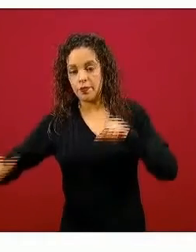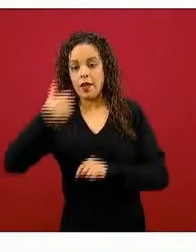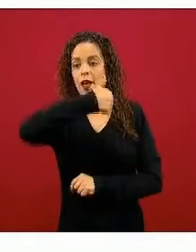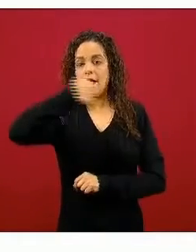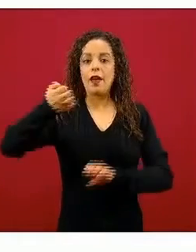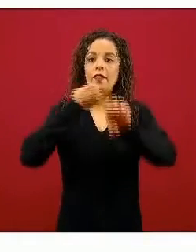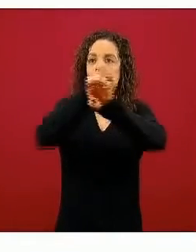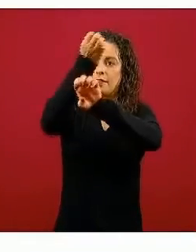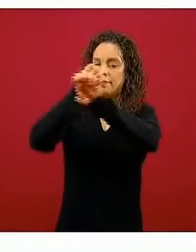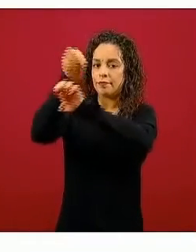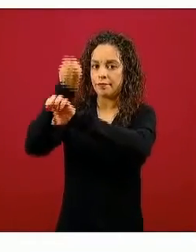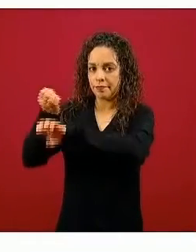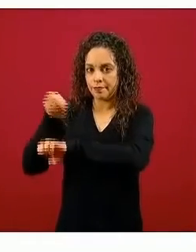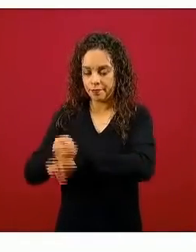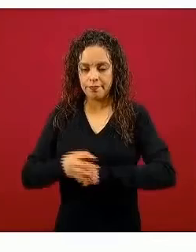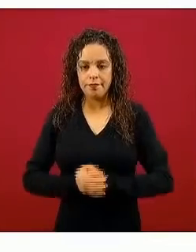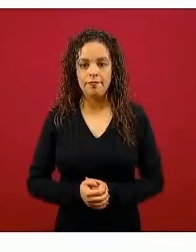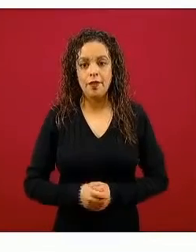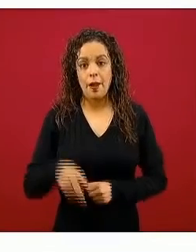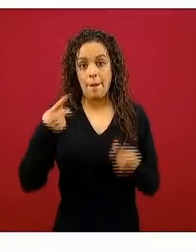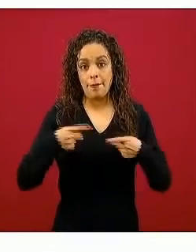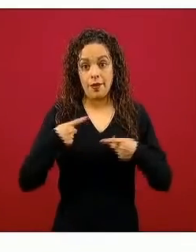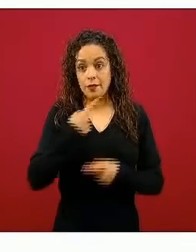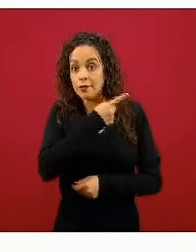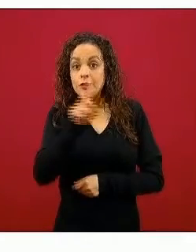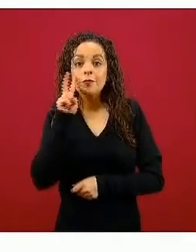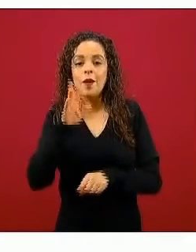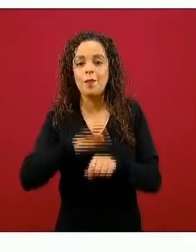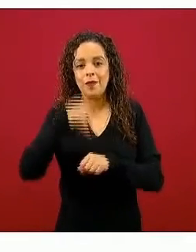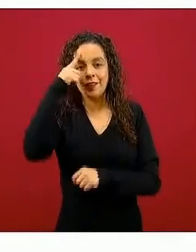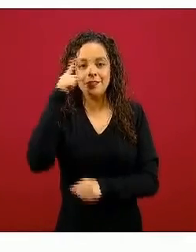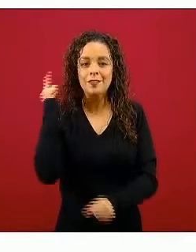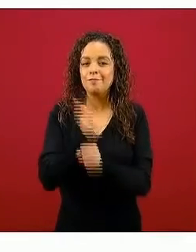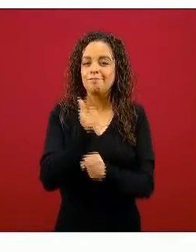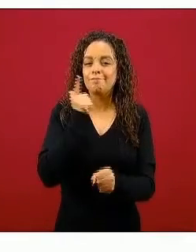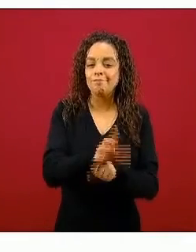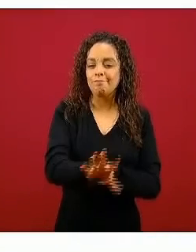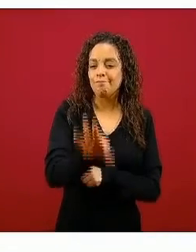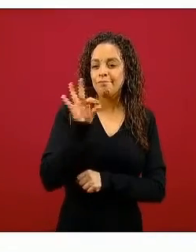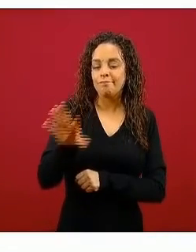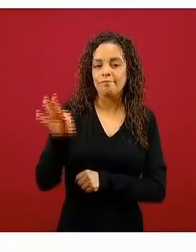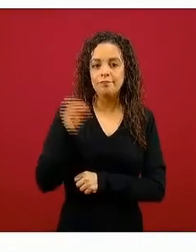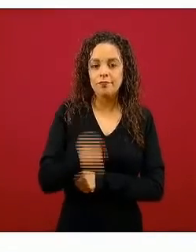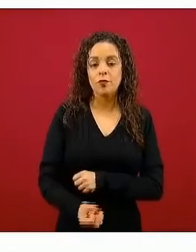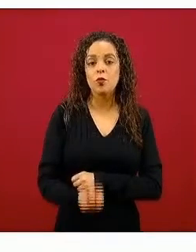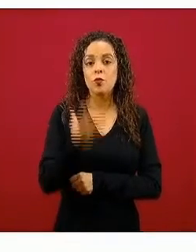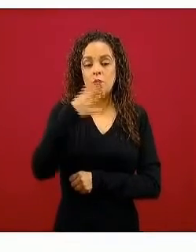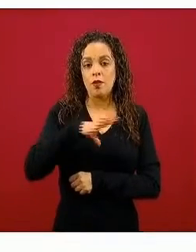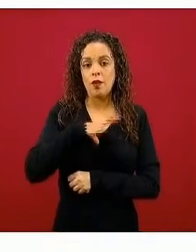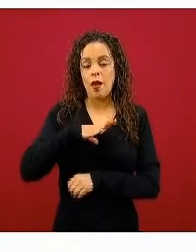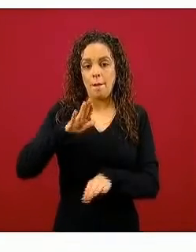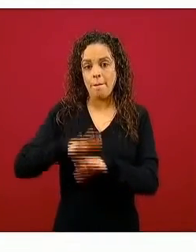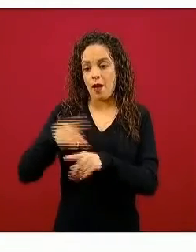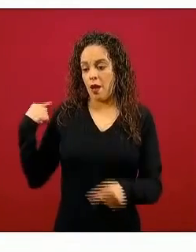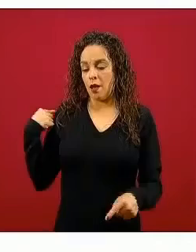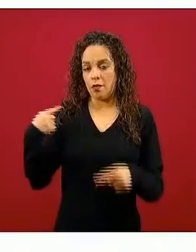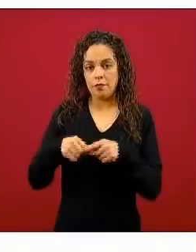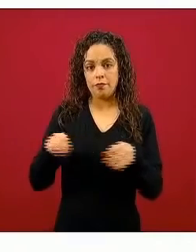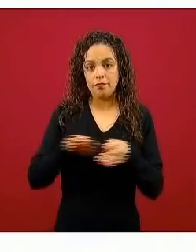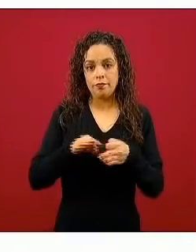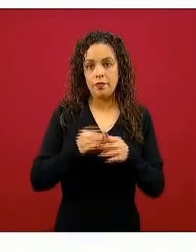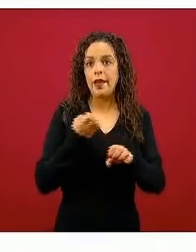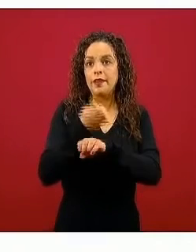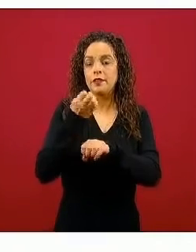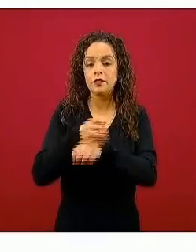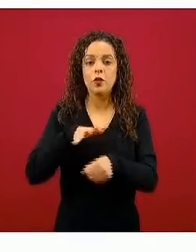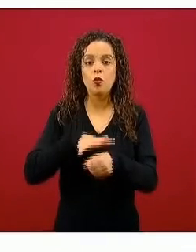el público y las personas que están viendo la información puedan rápidamente identificar cuál es la carga más reciente en sus estados, recordando que esto es lo que está